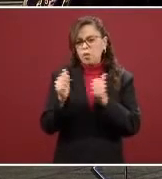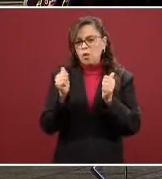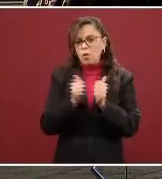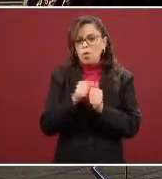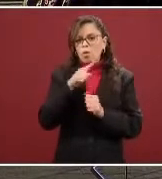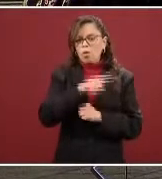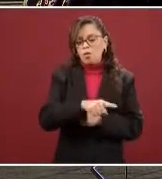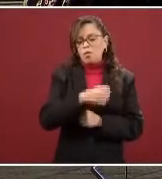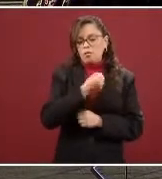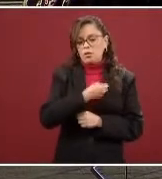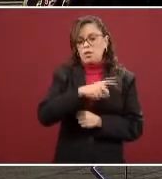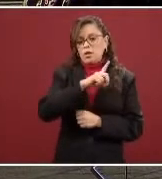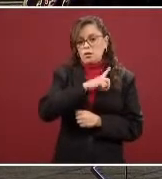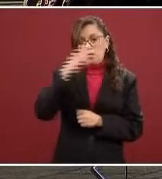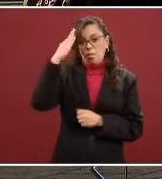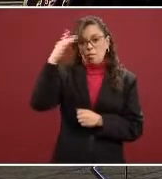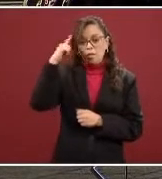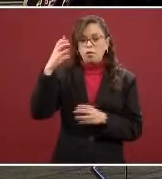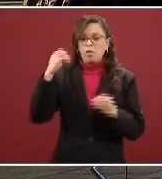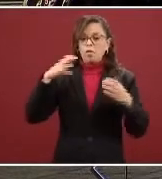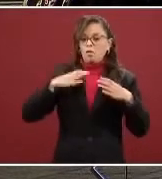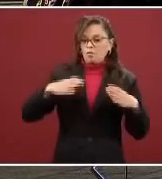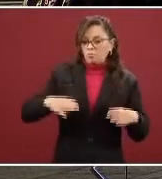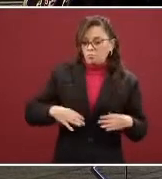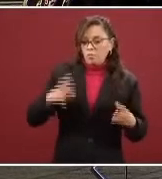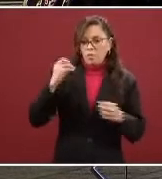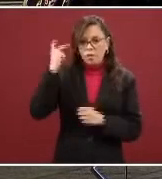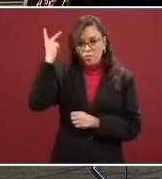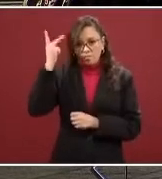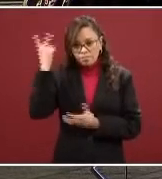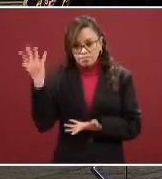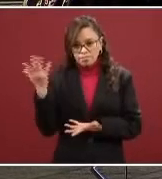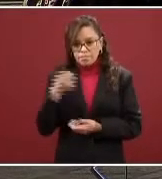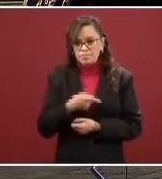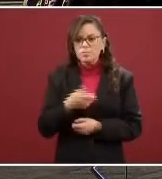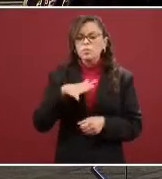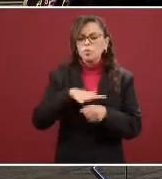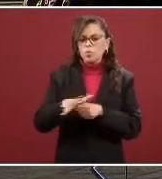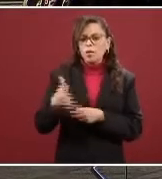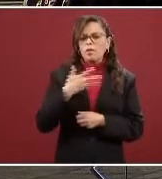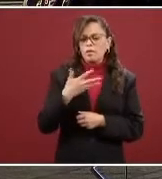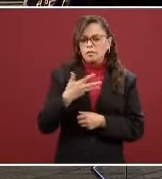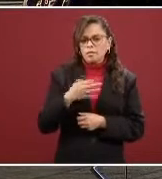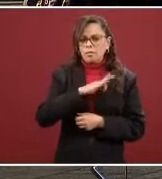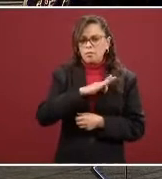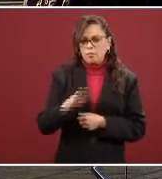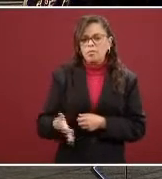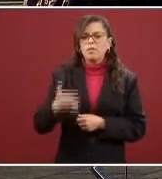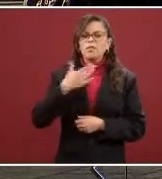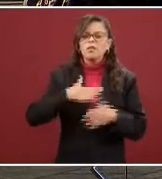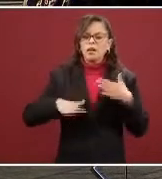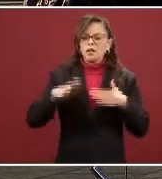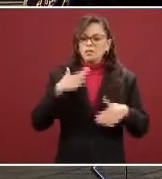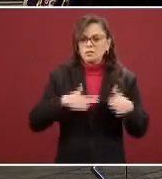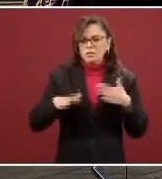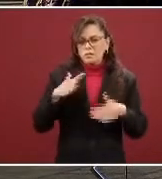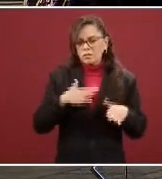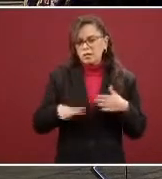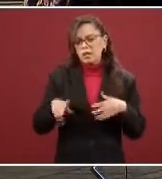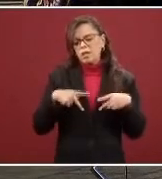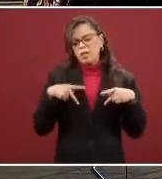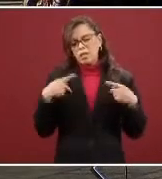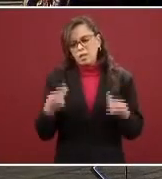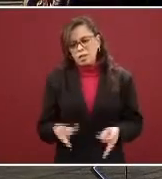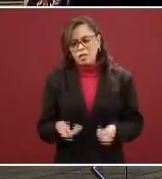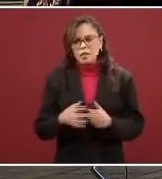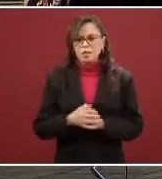emocional o nuestra salud mental. Dentro de algunos de los efectos físicos que puede tener, puede generar cansancio y fatiga, nos puede